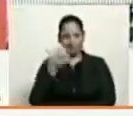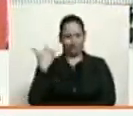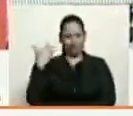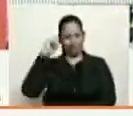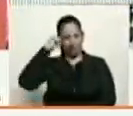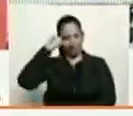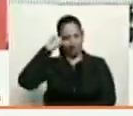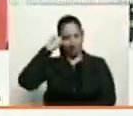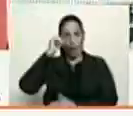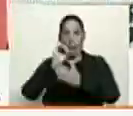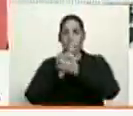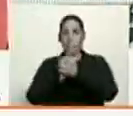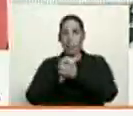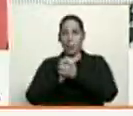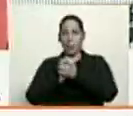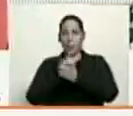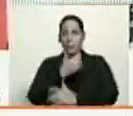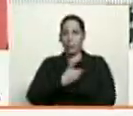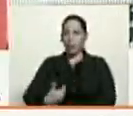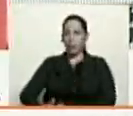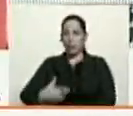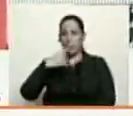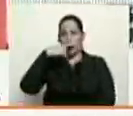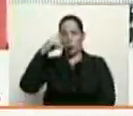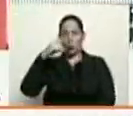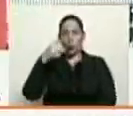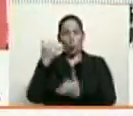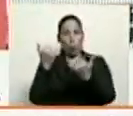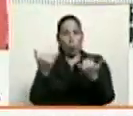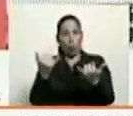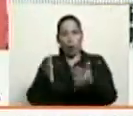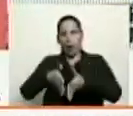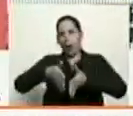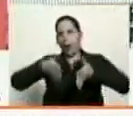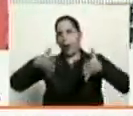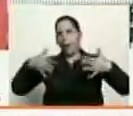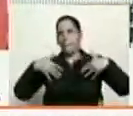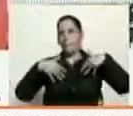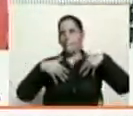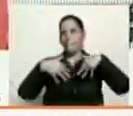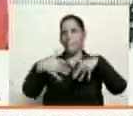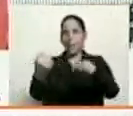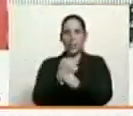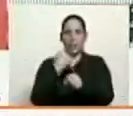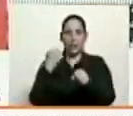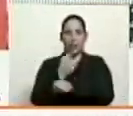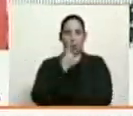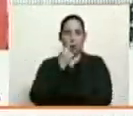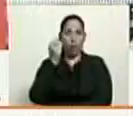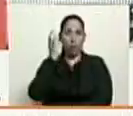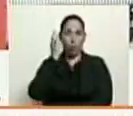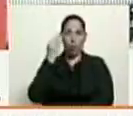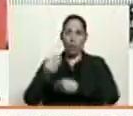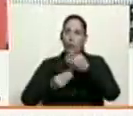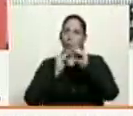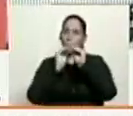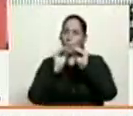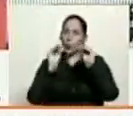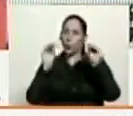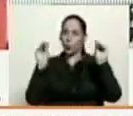hace dos años, el compañero presidente Nicolás Maduro, casualmente en una gran marcha de los trabajadores y las trabajadoras, hizo el